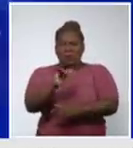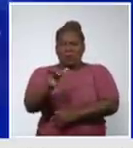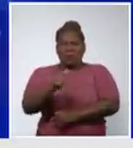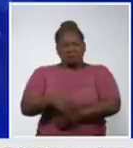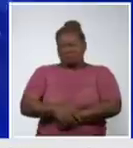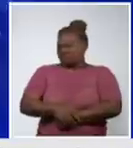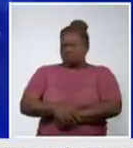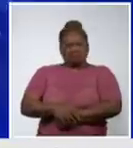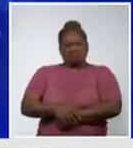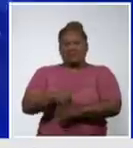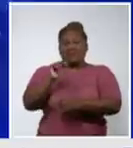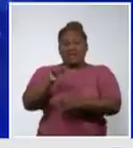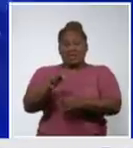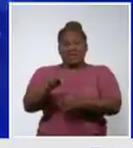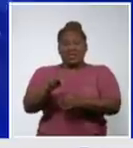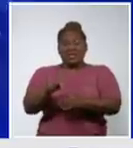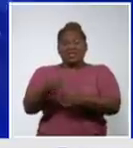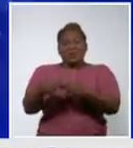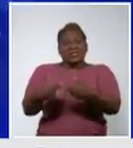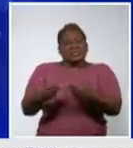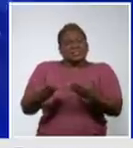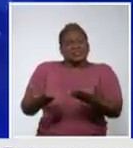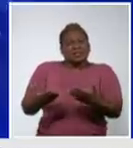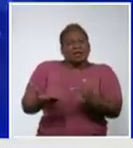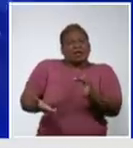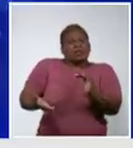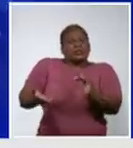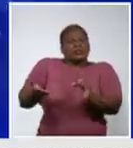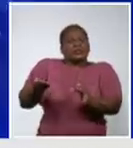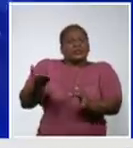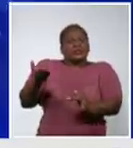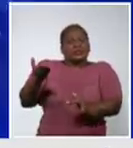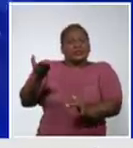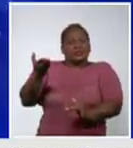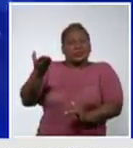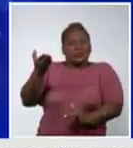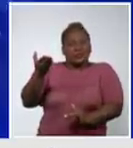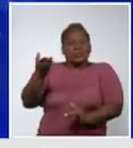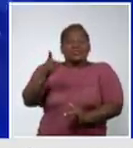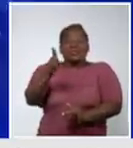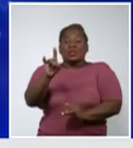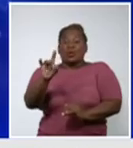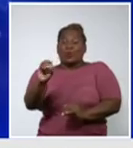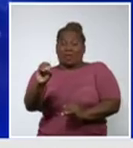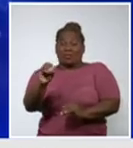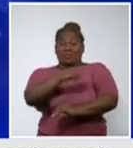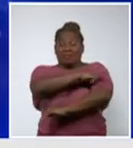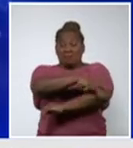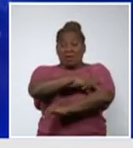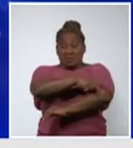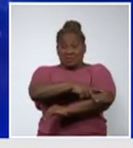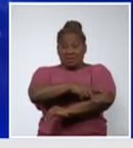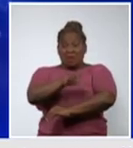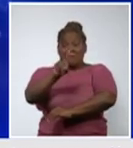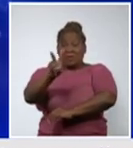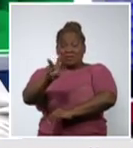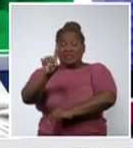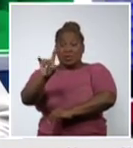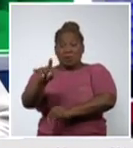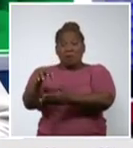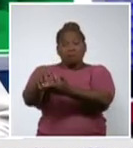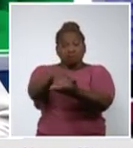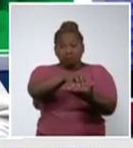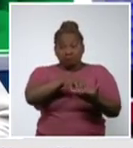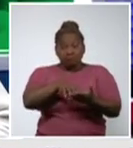que se incremente con la notificación todavía en 190 países y 29 territorios, la cifra